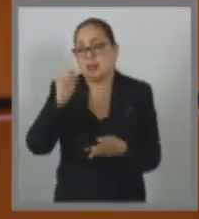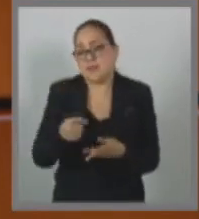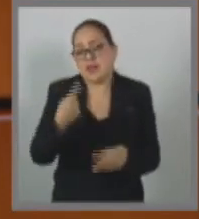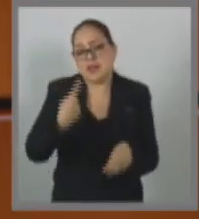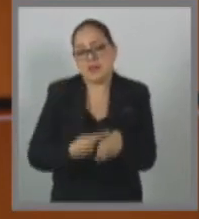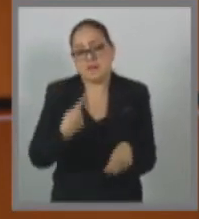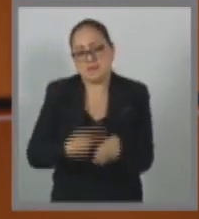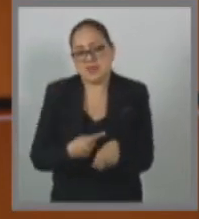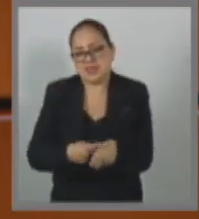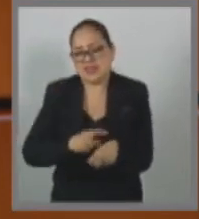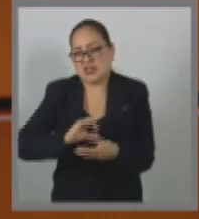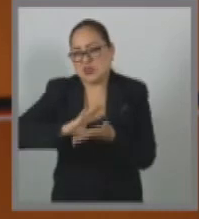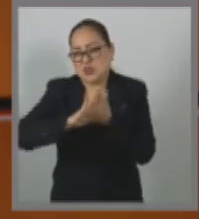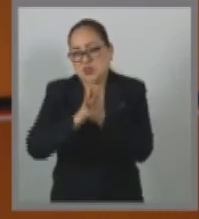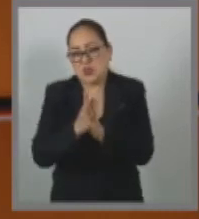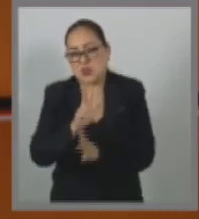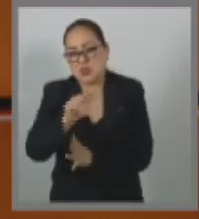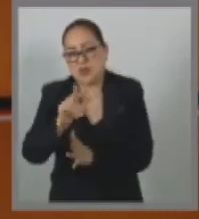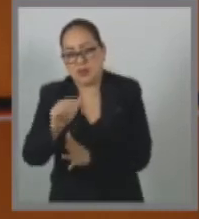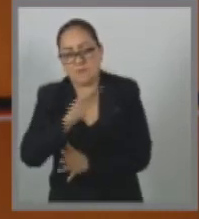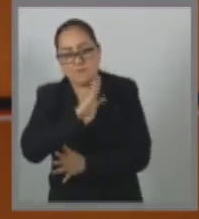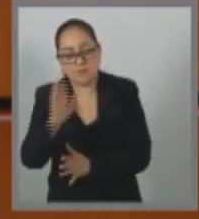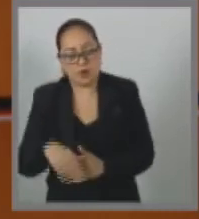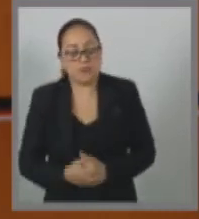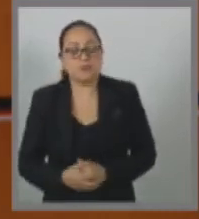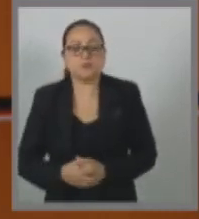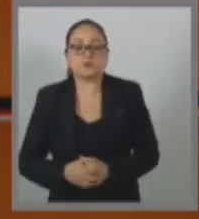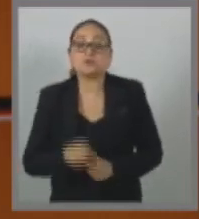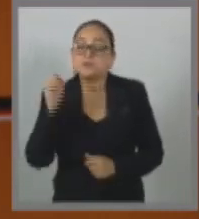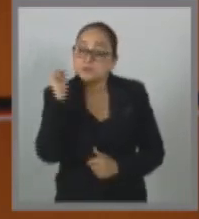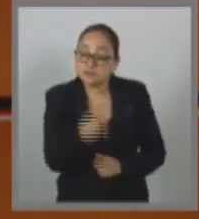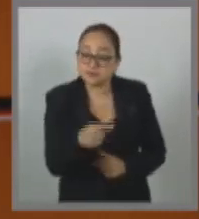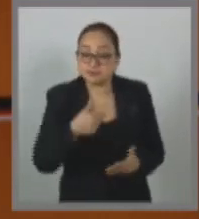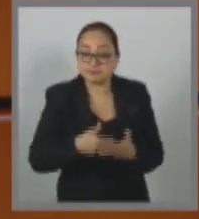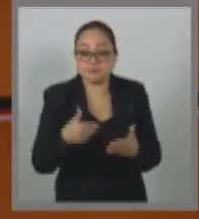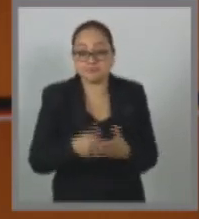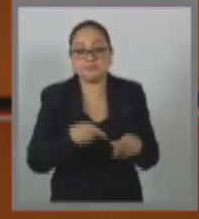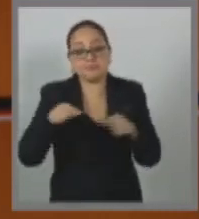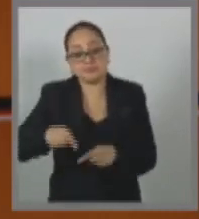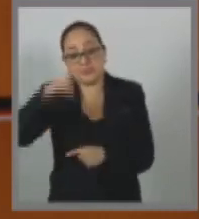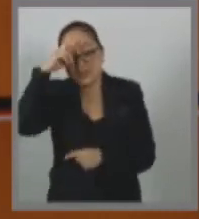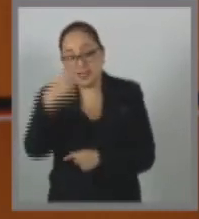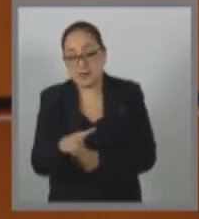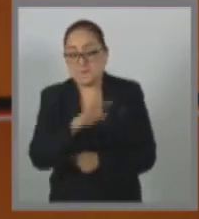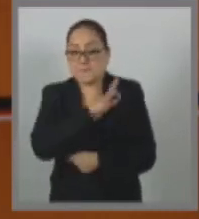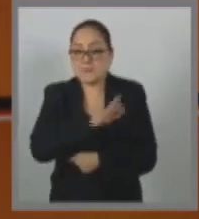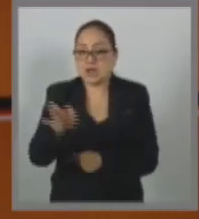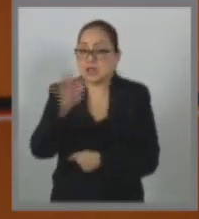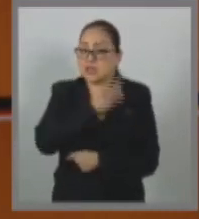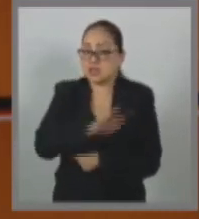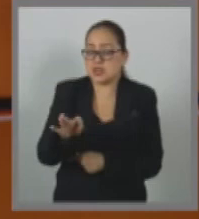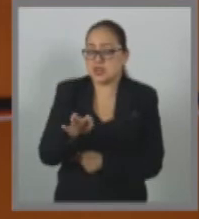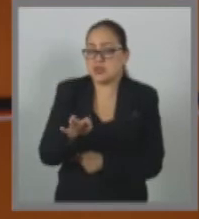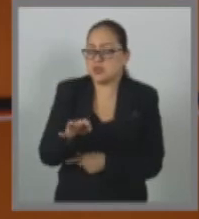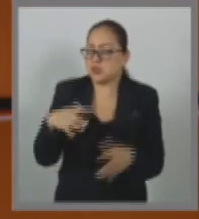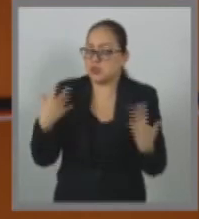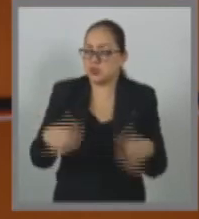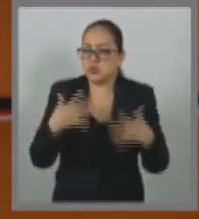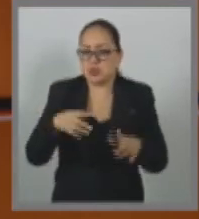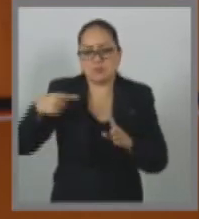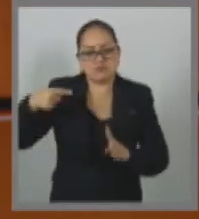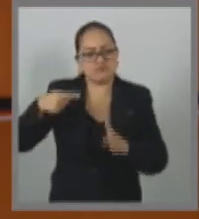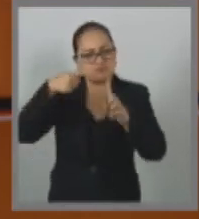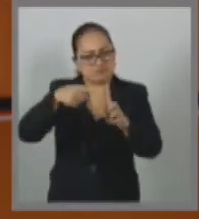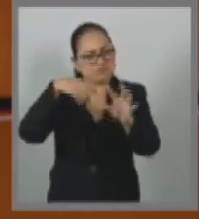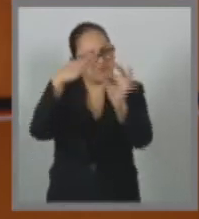enfermedades crónico-degenerativas. Al día de hoy, México ha sido capaz de cumplir con